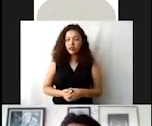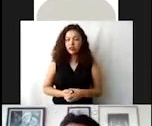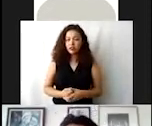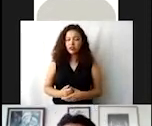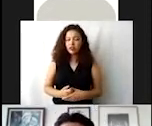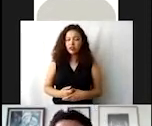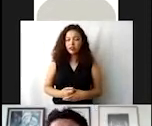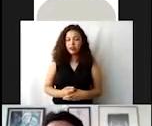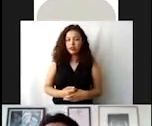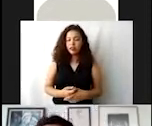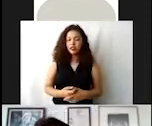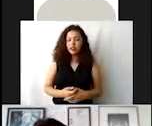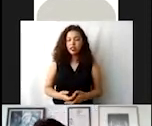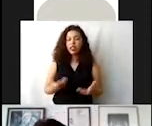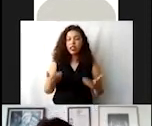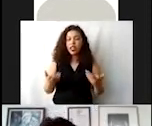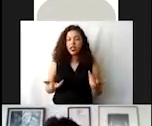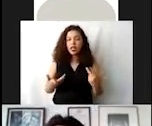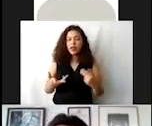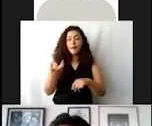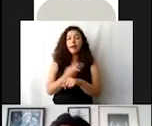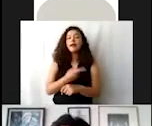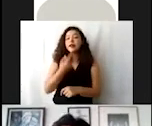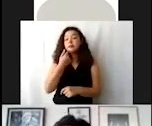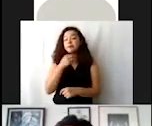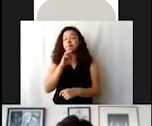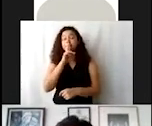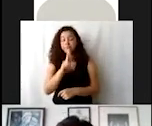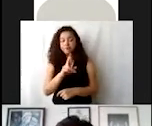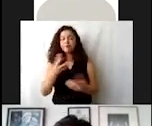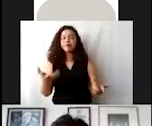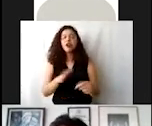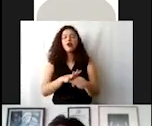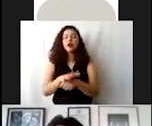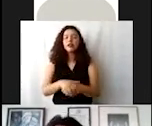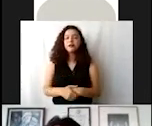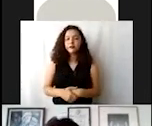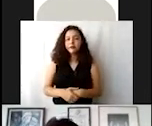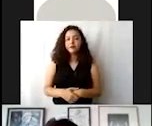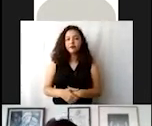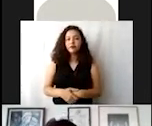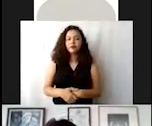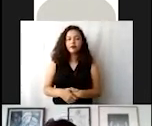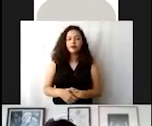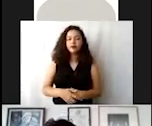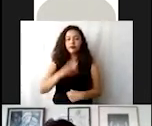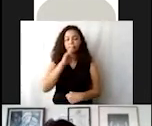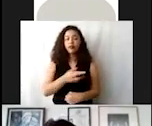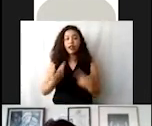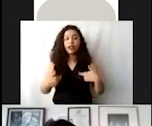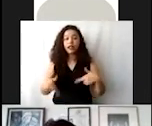¿Y qué es lo que argumentaban en ese momento? Lo que argumentaban era porque no habían encontrado al representante